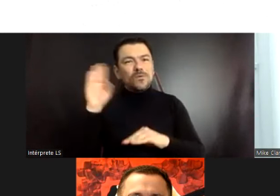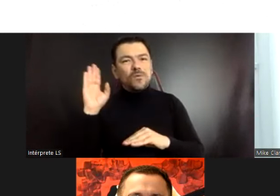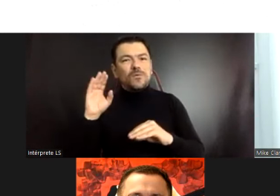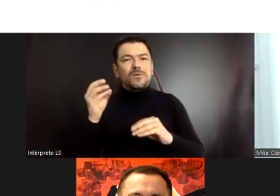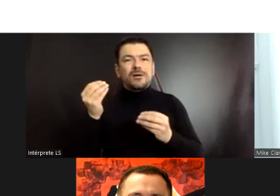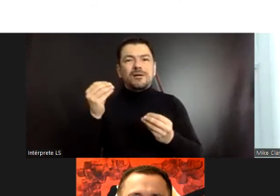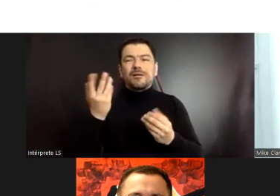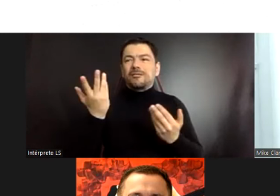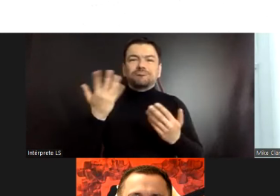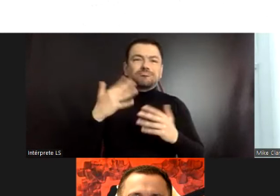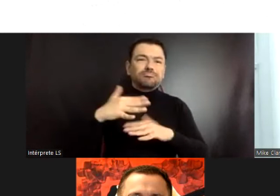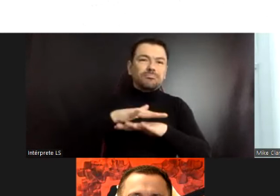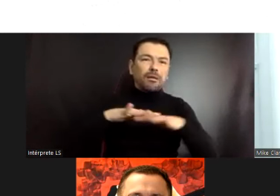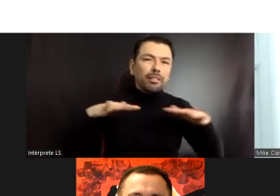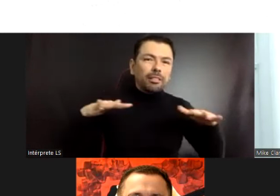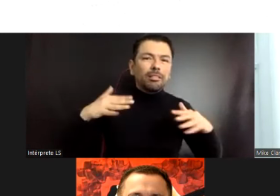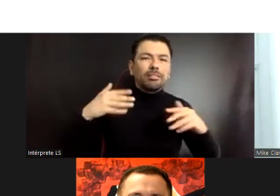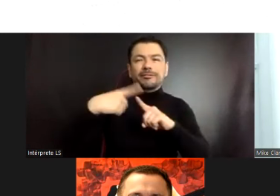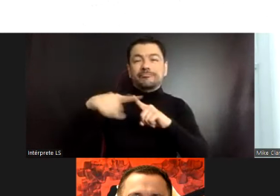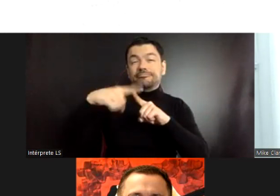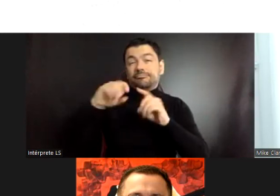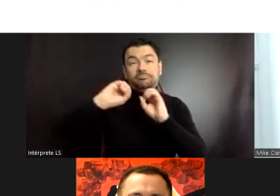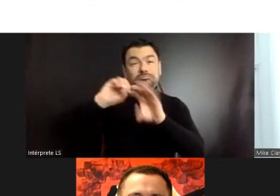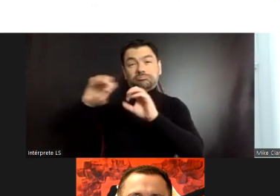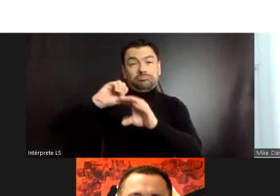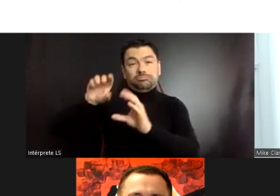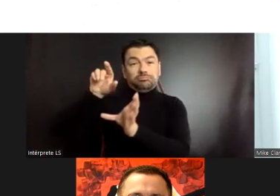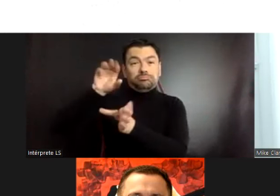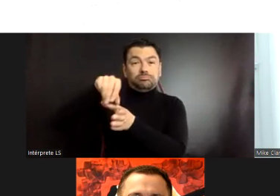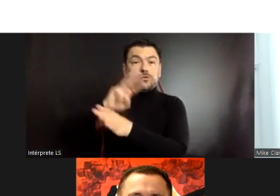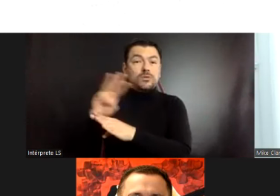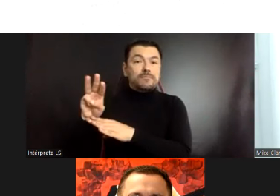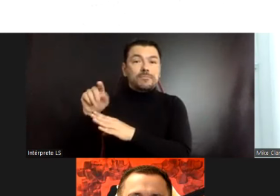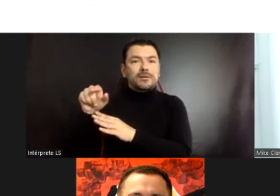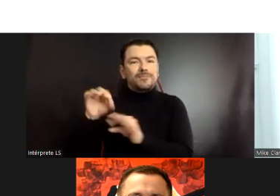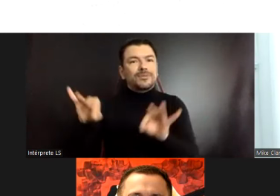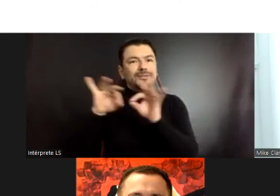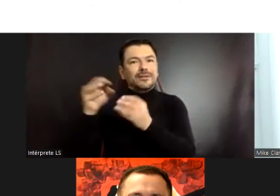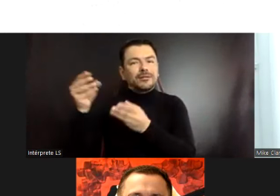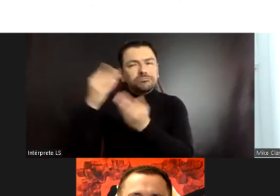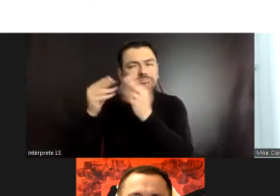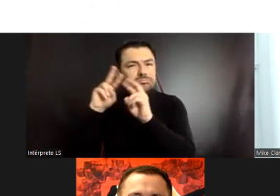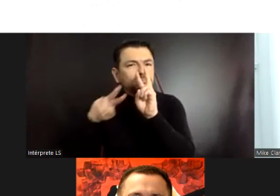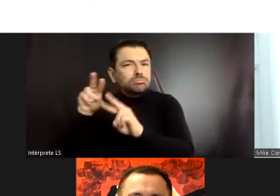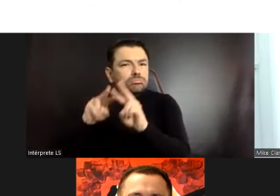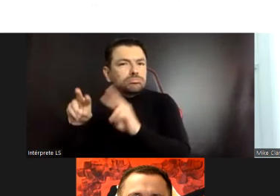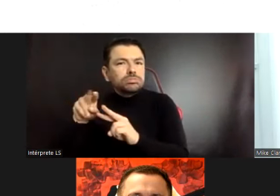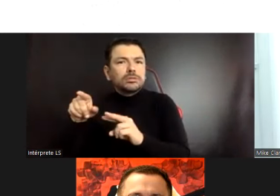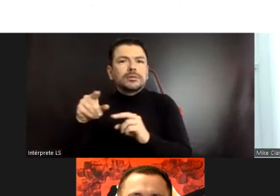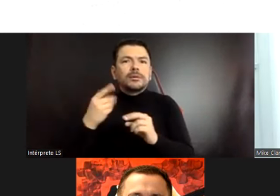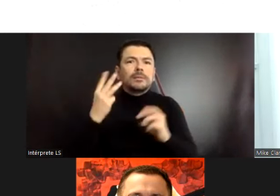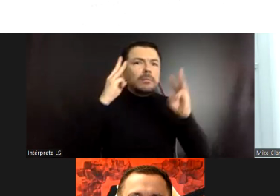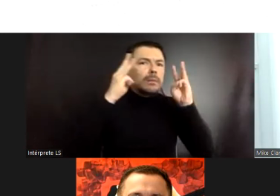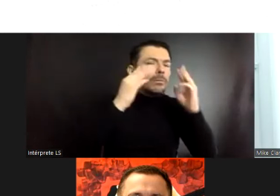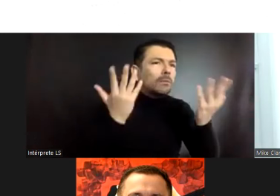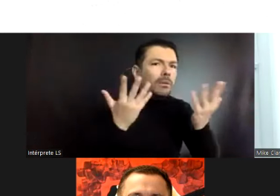este tipo de aplicaciones realizan el análisis de las preocupaciones de la comunidad que nos ayuda a entender cuáles son y